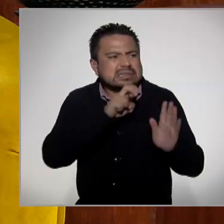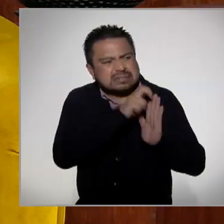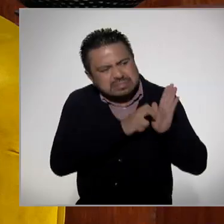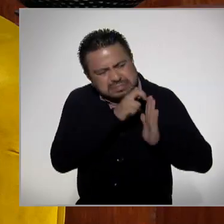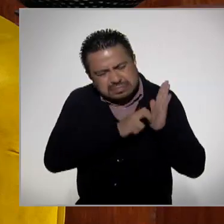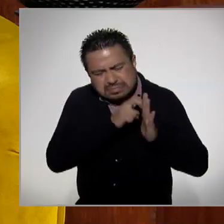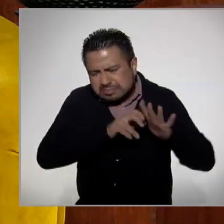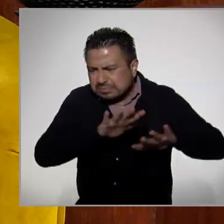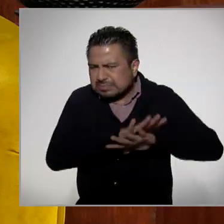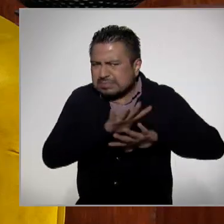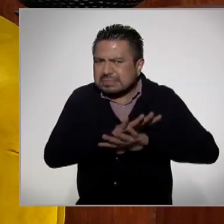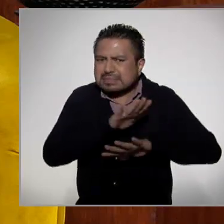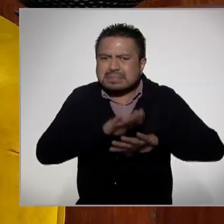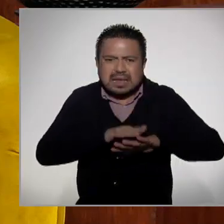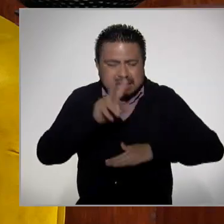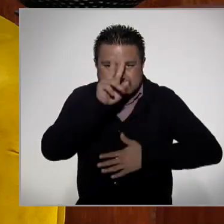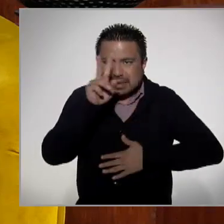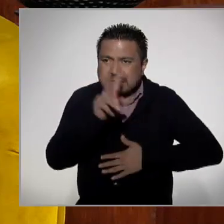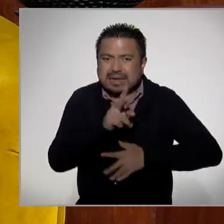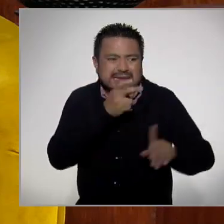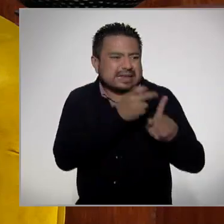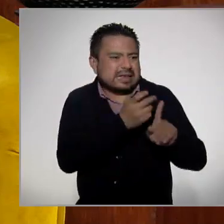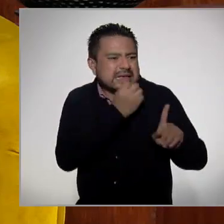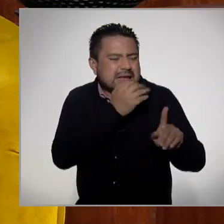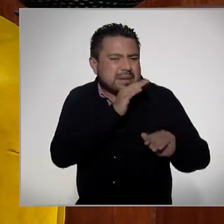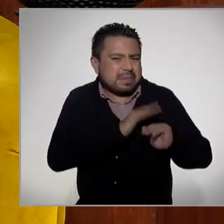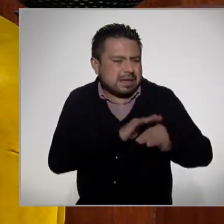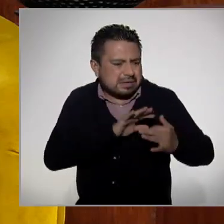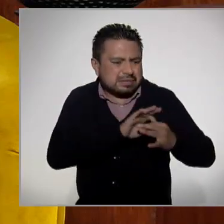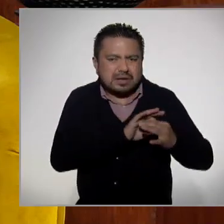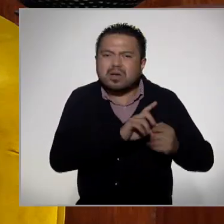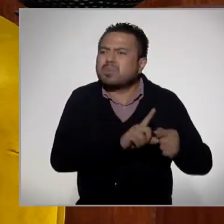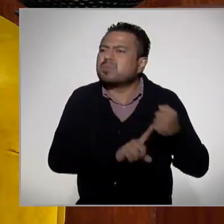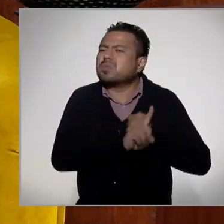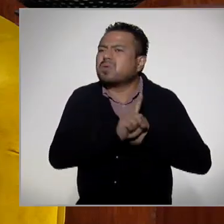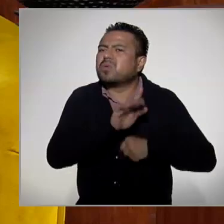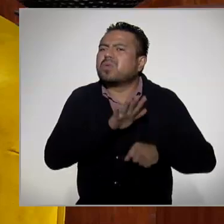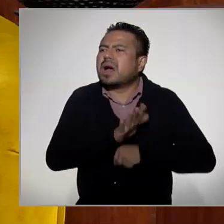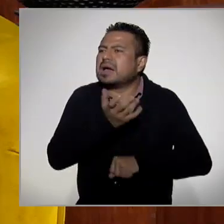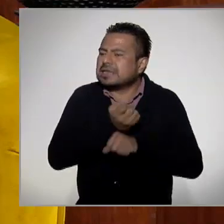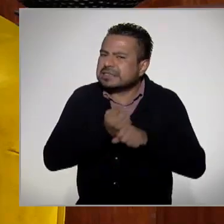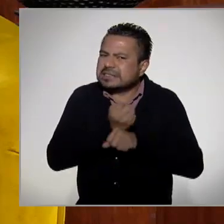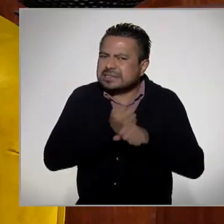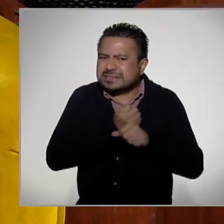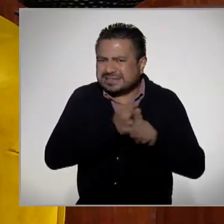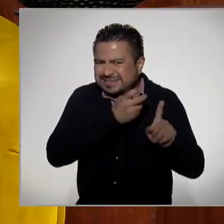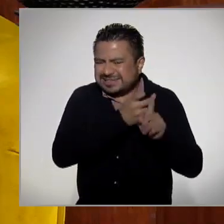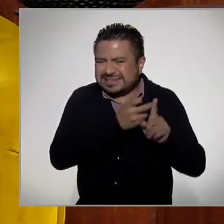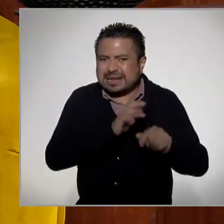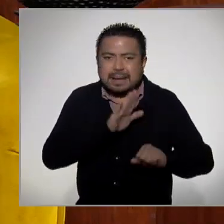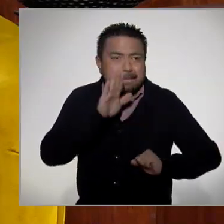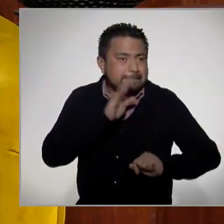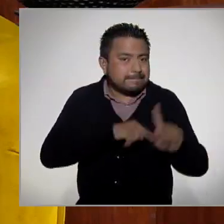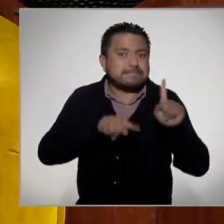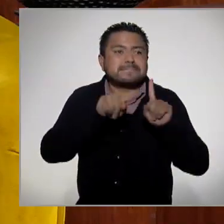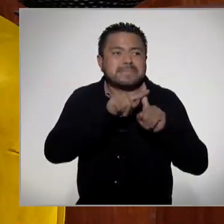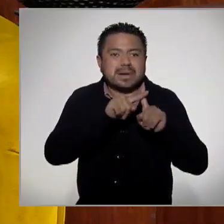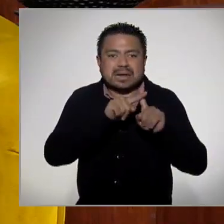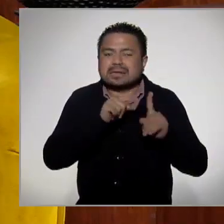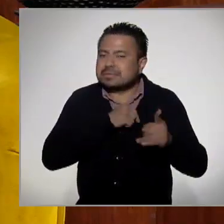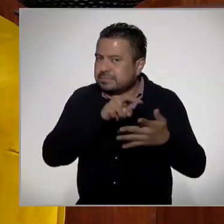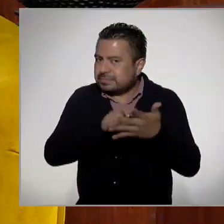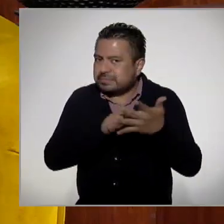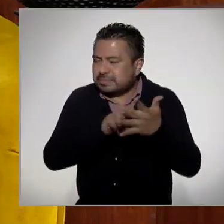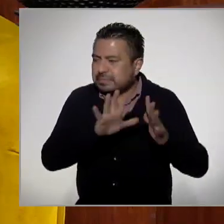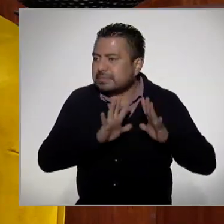decir si fue por una puerta deficiente ya esa persona está comiendo de forma adecuada o si el problema era un sangrado más corrijo la